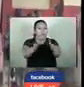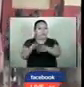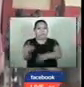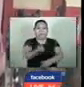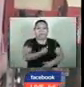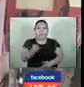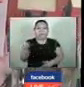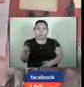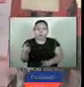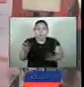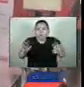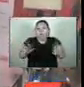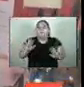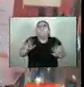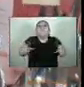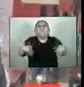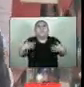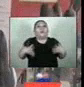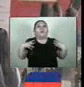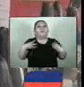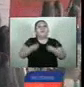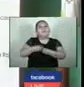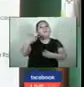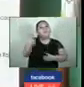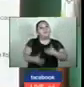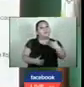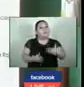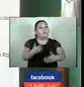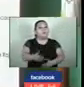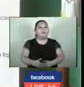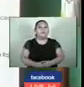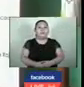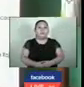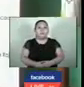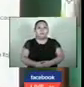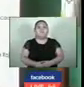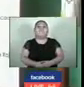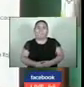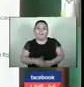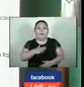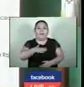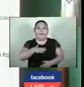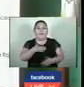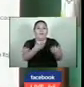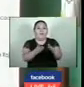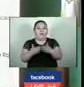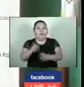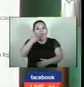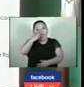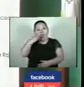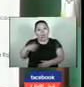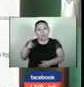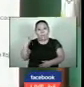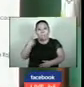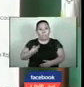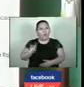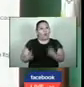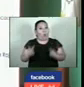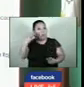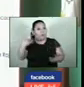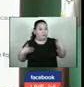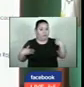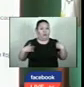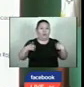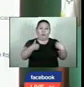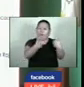sexual para avanzar en la sociedad. Que existe la diversidad sexual. A mí cuando me preguntan cuántas sexualidades hay,